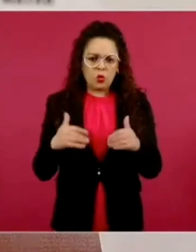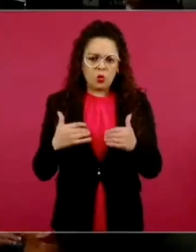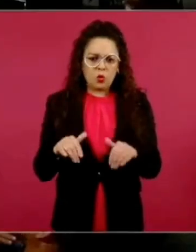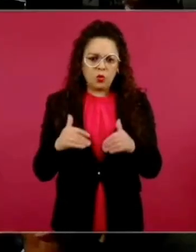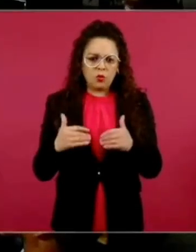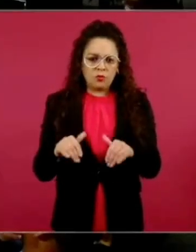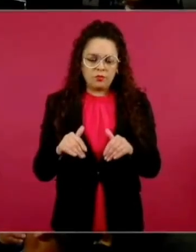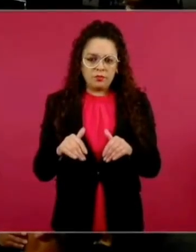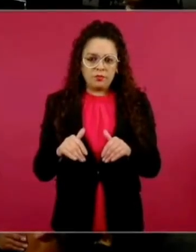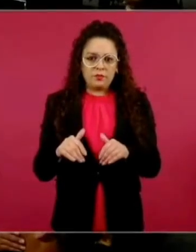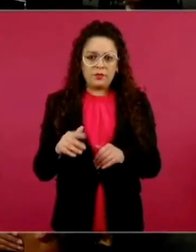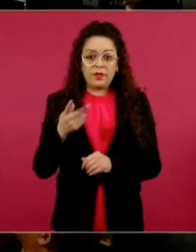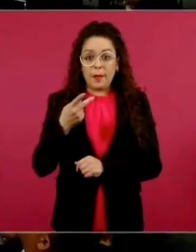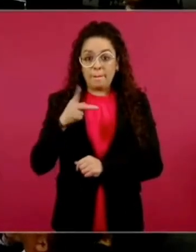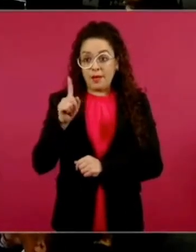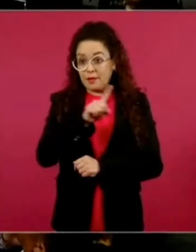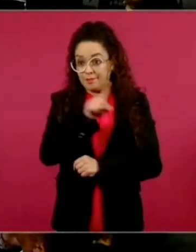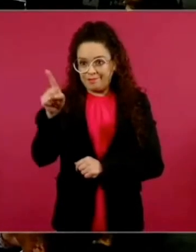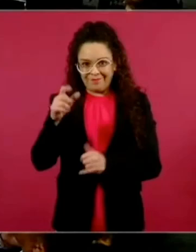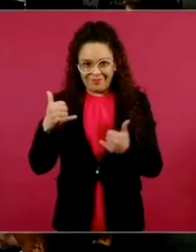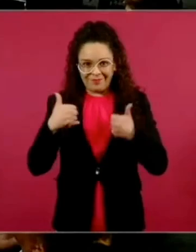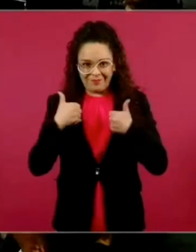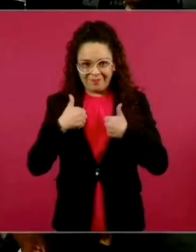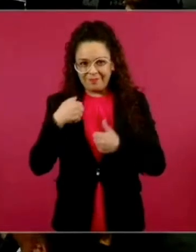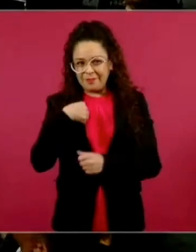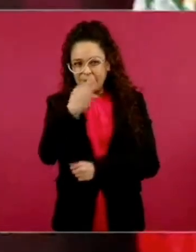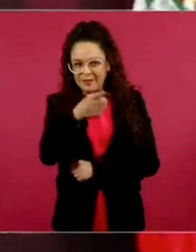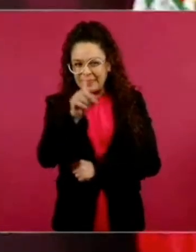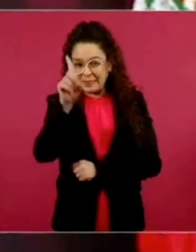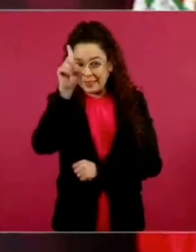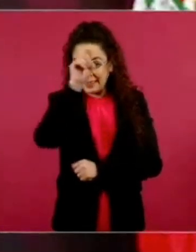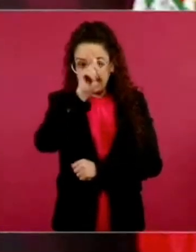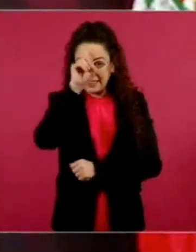pero para los jóvenes yo les recomendaría